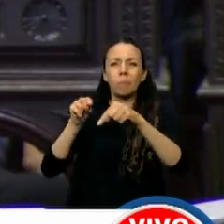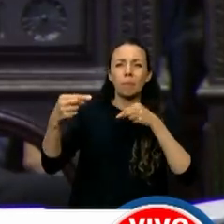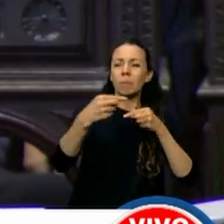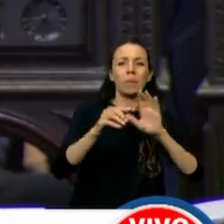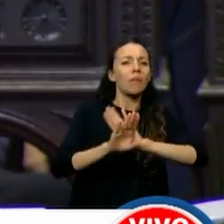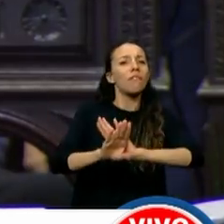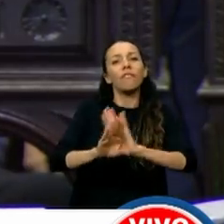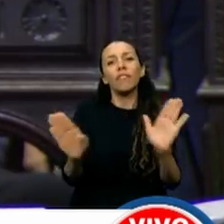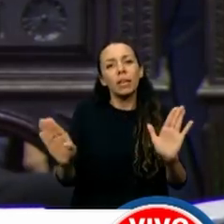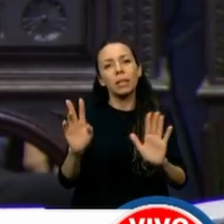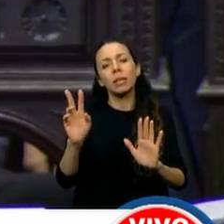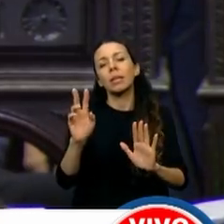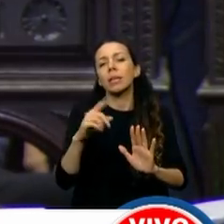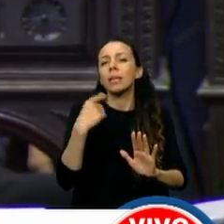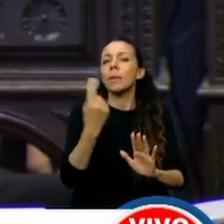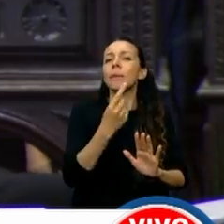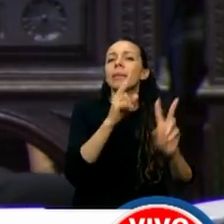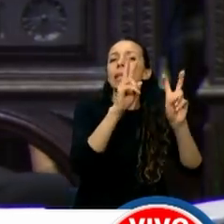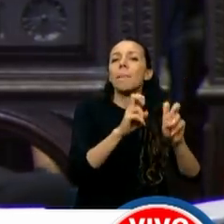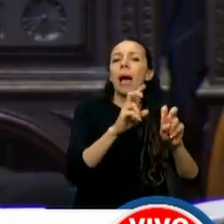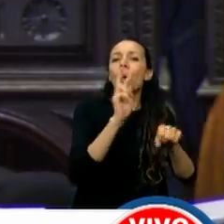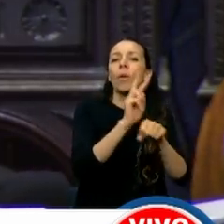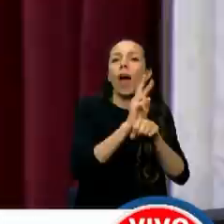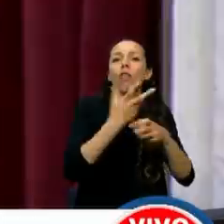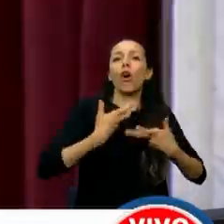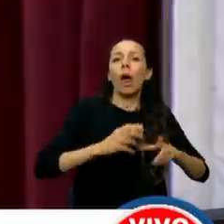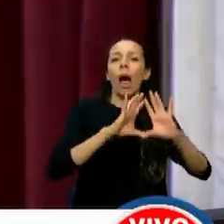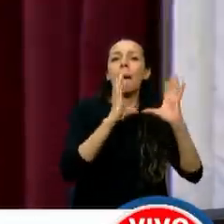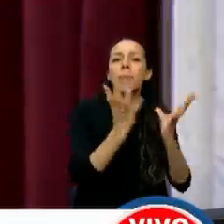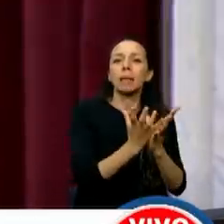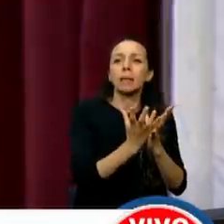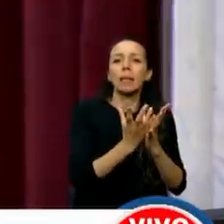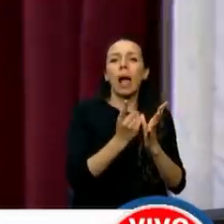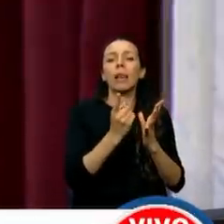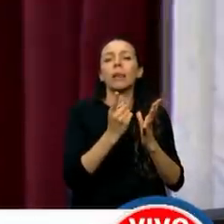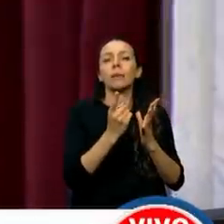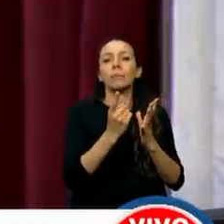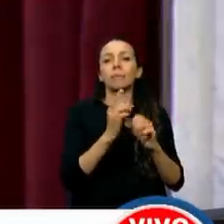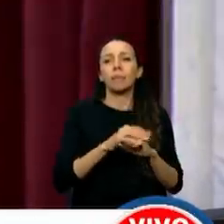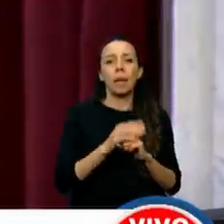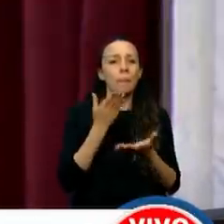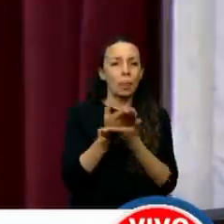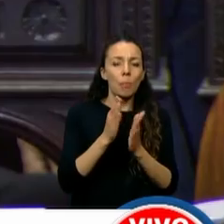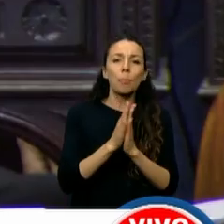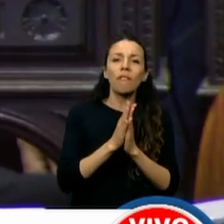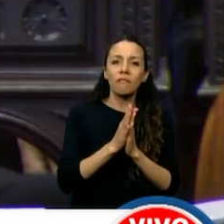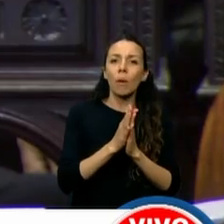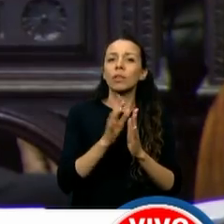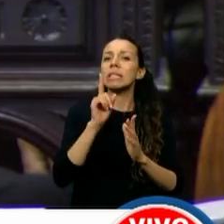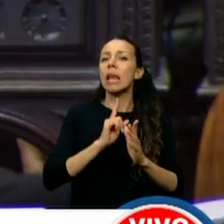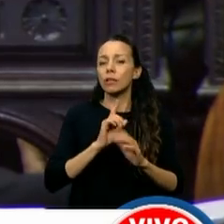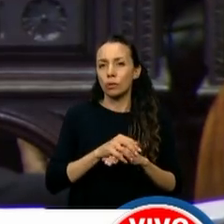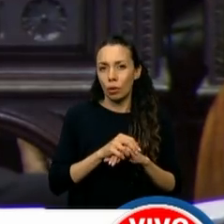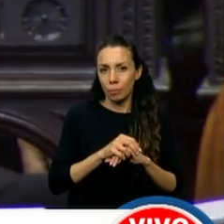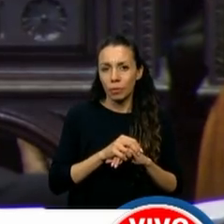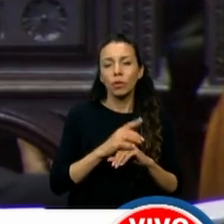de analizar la cuestión ambiental y en este caso en particular les pido por favor y diputada por favor terminen tenemos el mandato